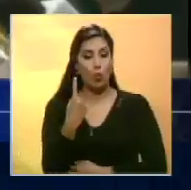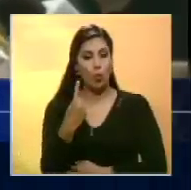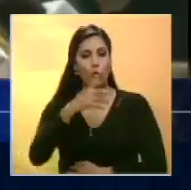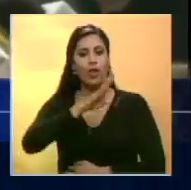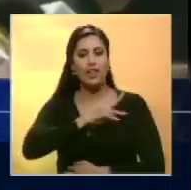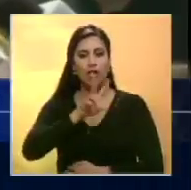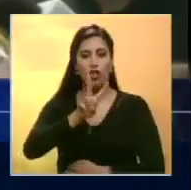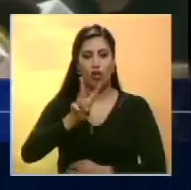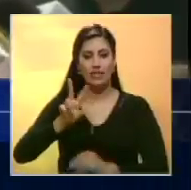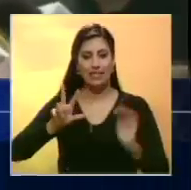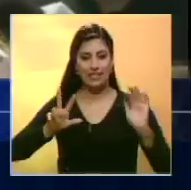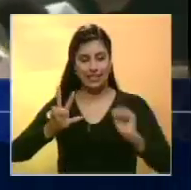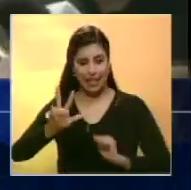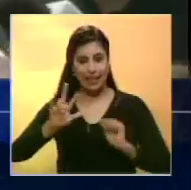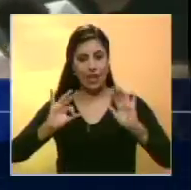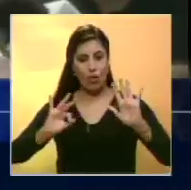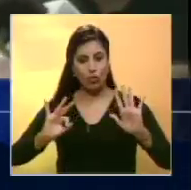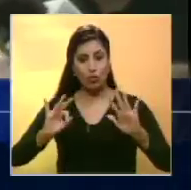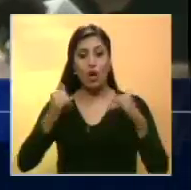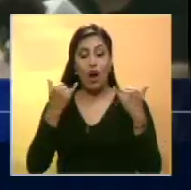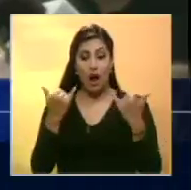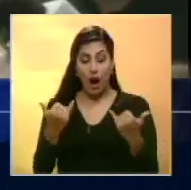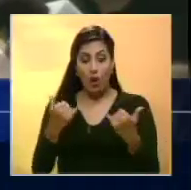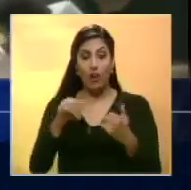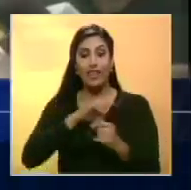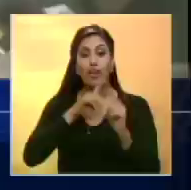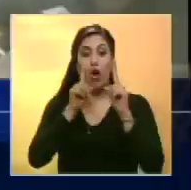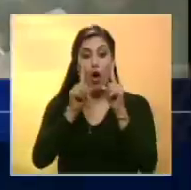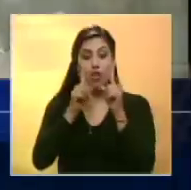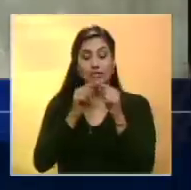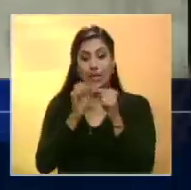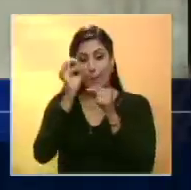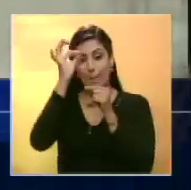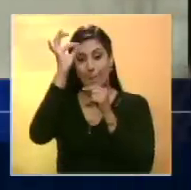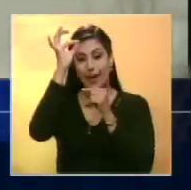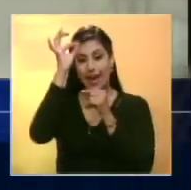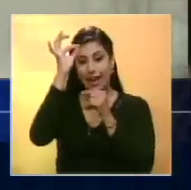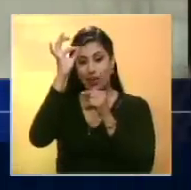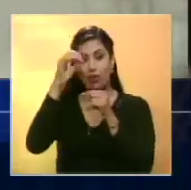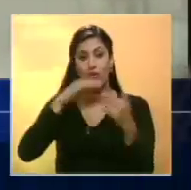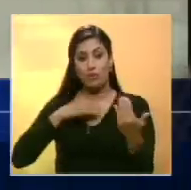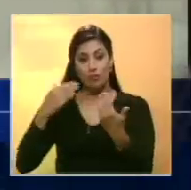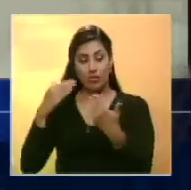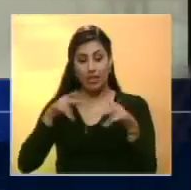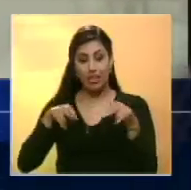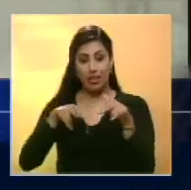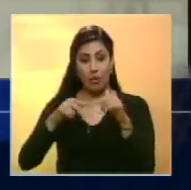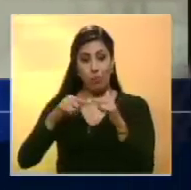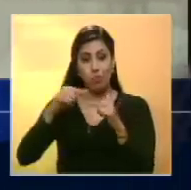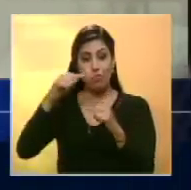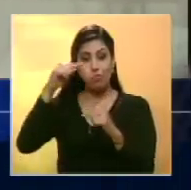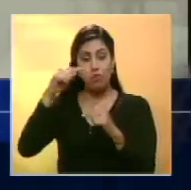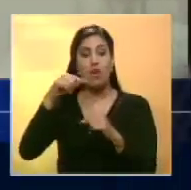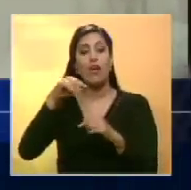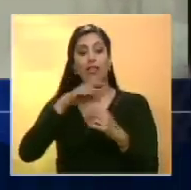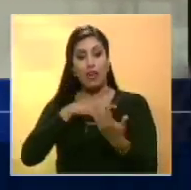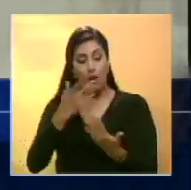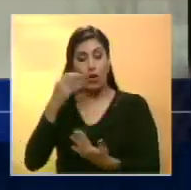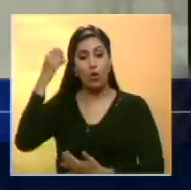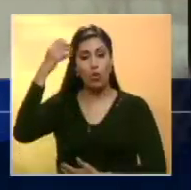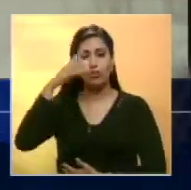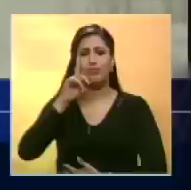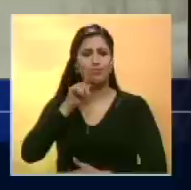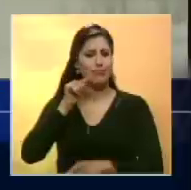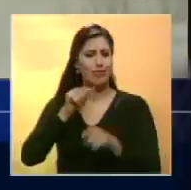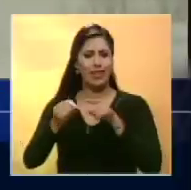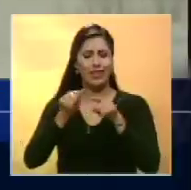a 238. Es decir, que eso nos está dando 11 metros desde la superficie, nos queda de agua en el Guri. El titular de Energía Eléctrica